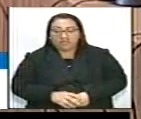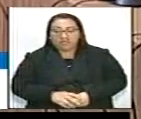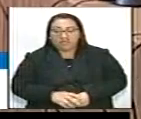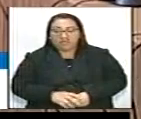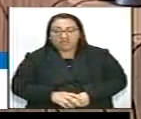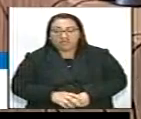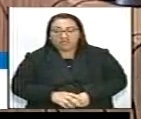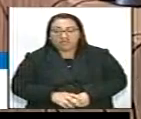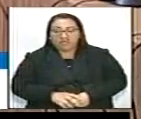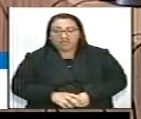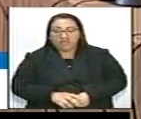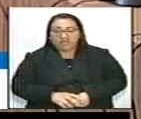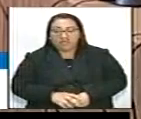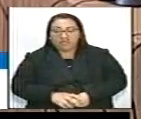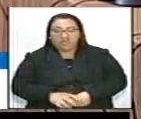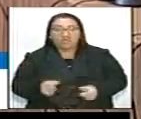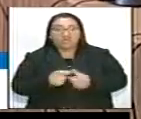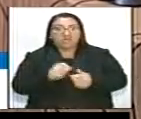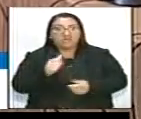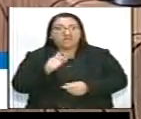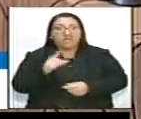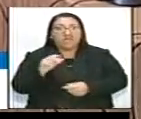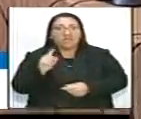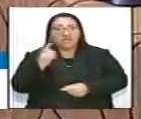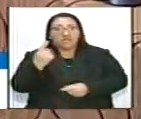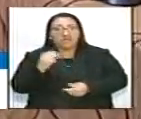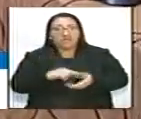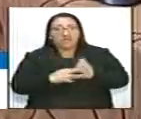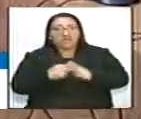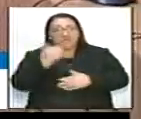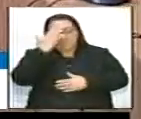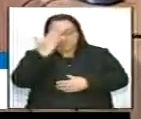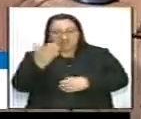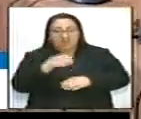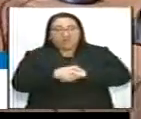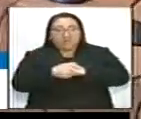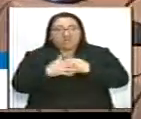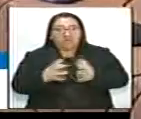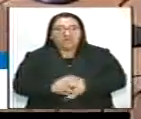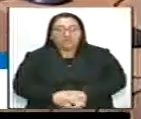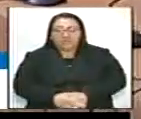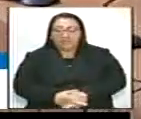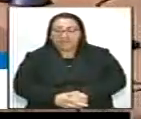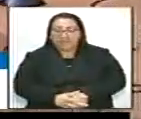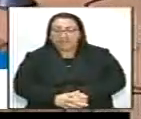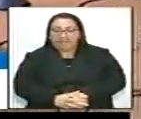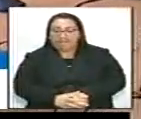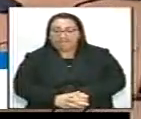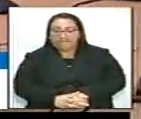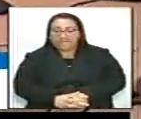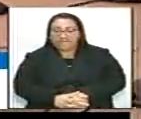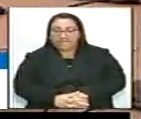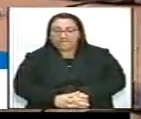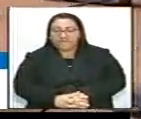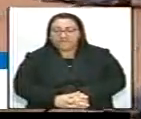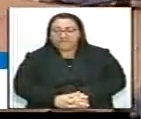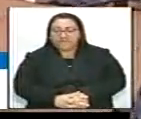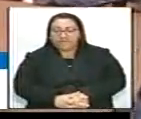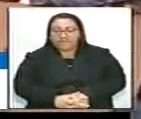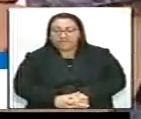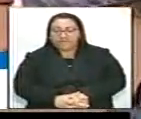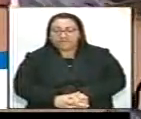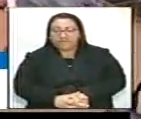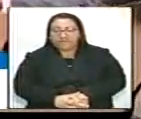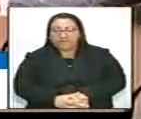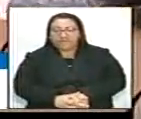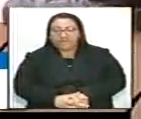Octavio Salazar. Muchas gracias, presidente. En primer término, para saludarlo, felicitarlo por presidir una comisión